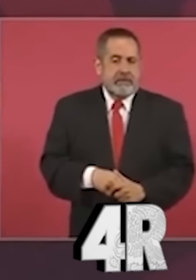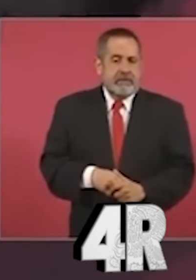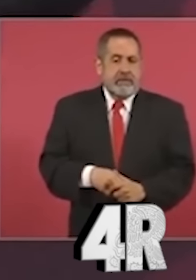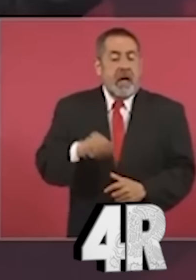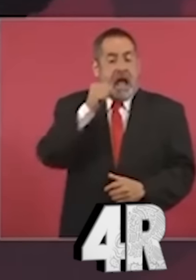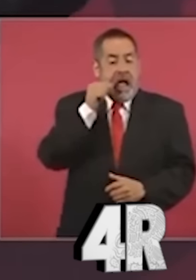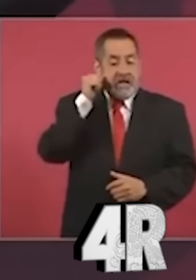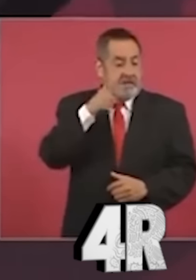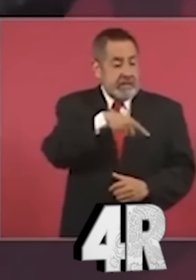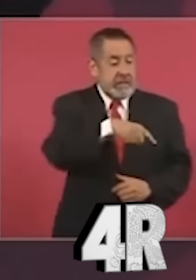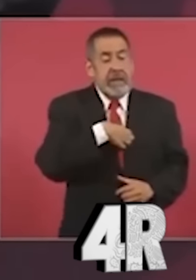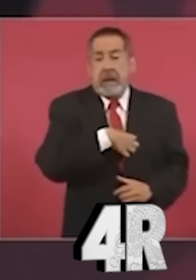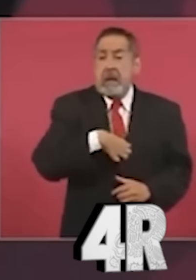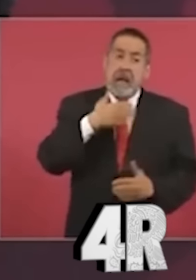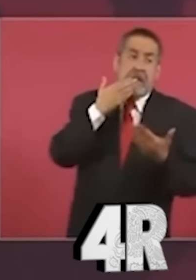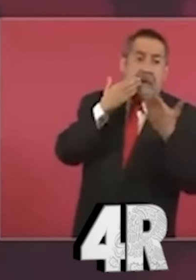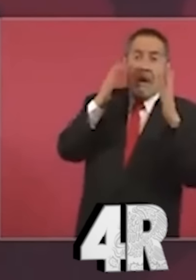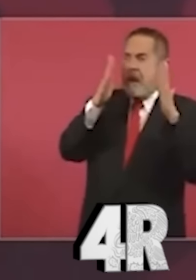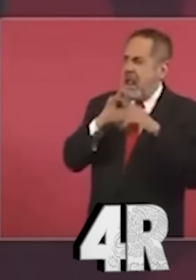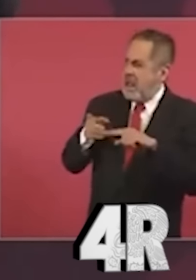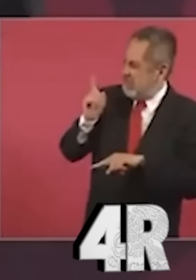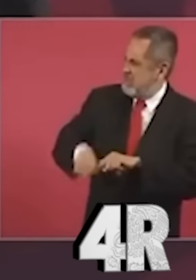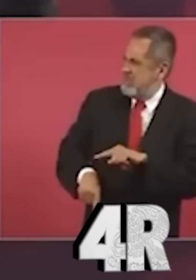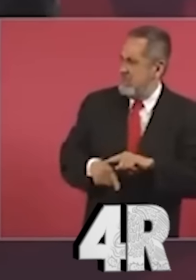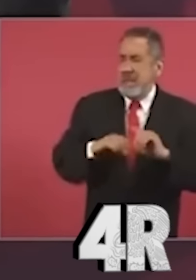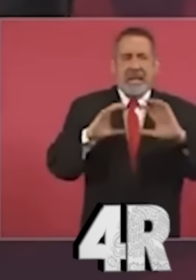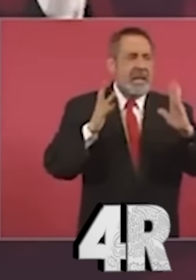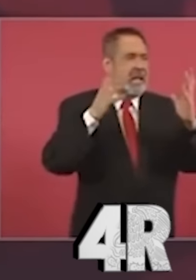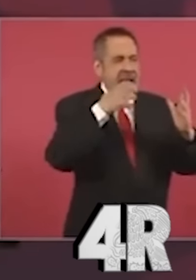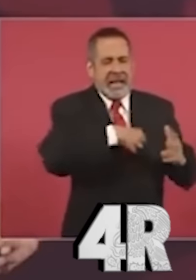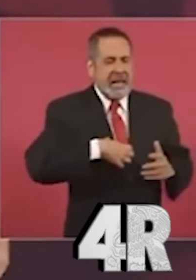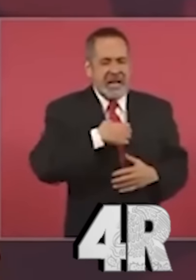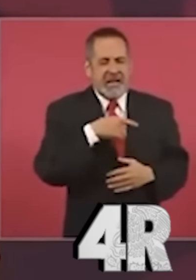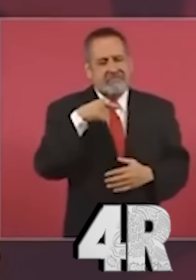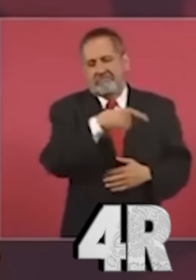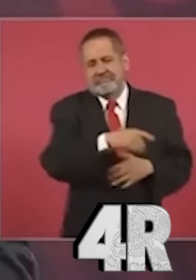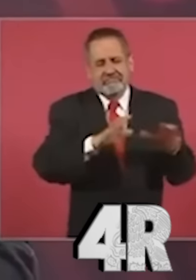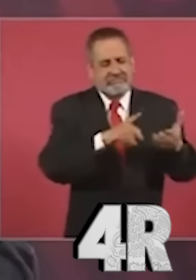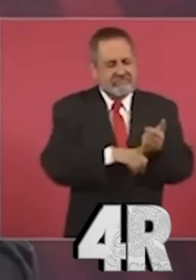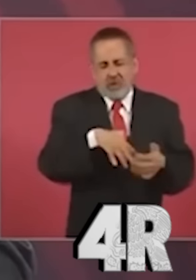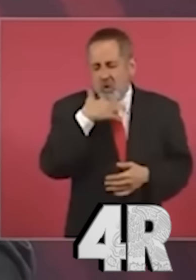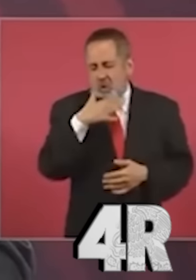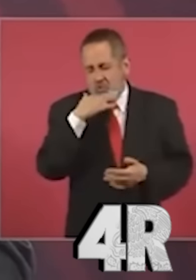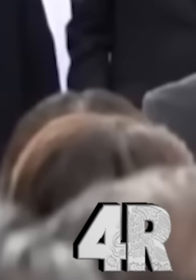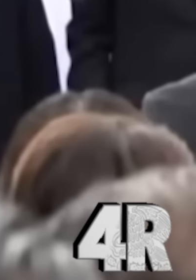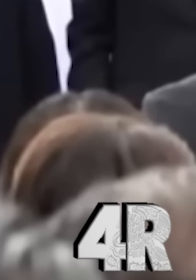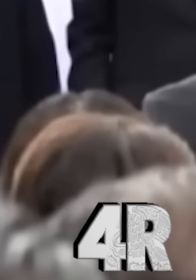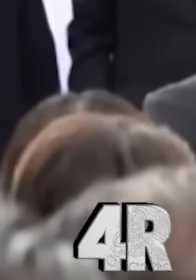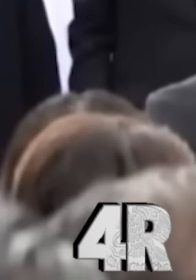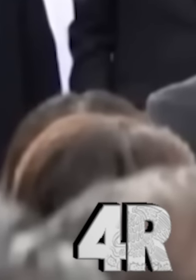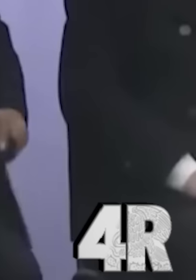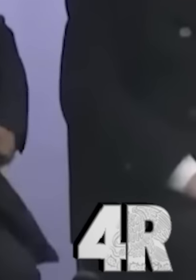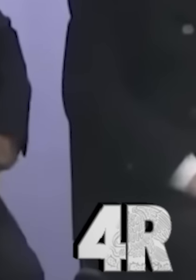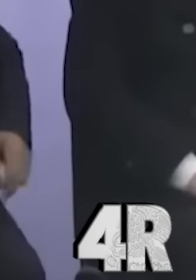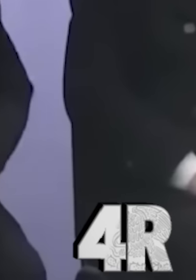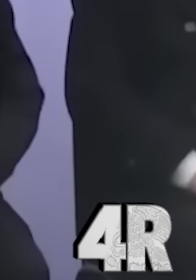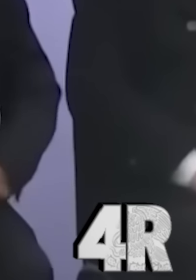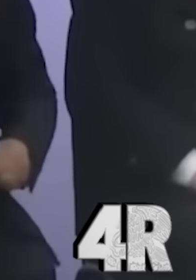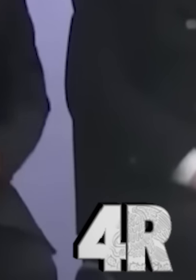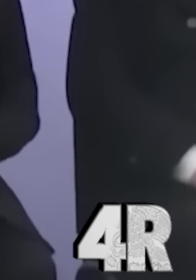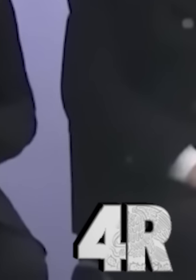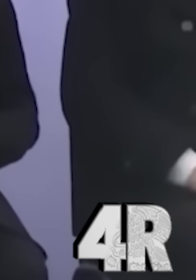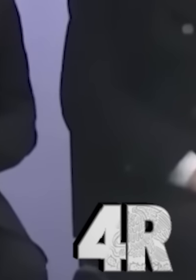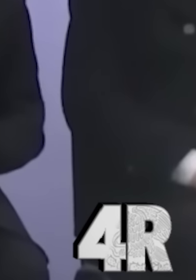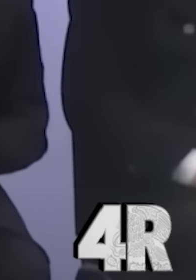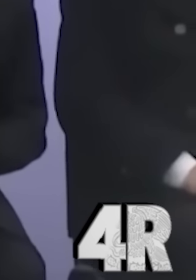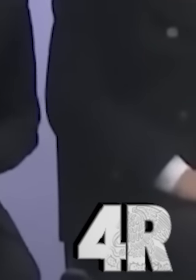que se están saliendo con la suya, festejaron, lanzaron cohetes al aire, pensando que ya se habían liberado de estos crímenes. Sin